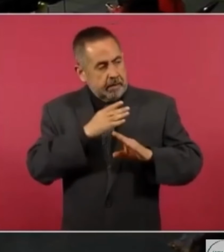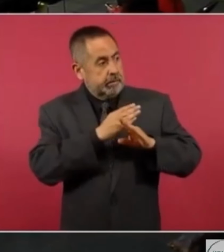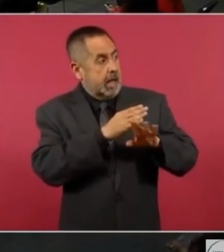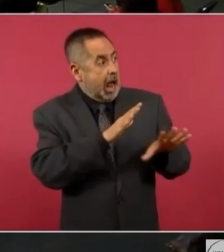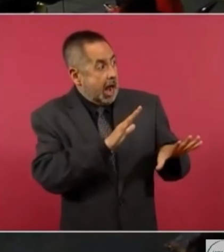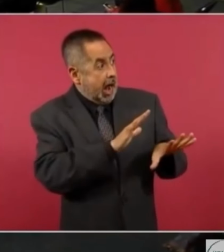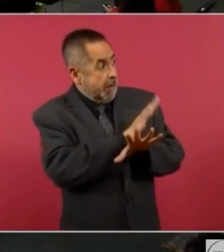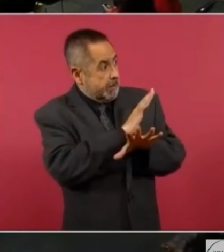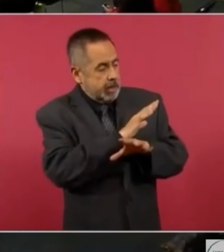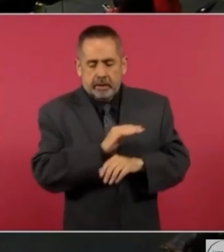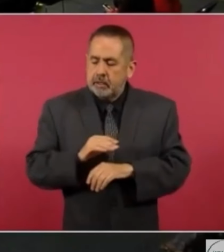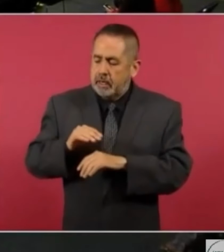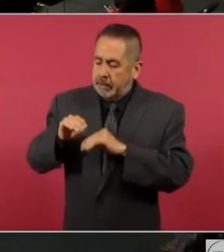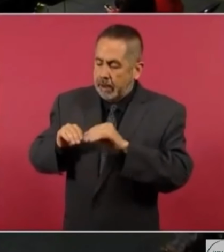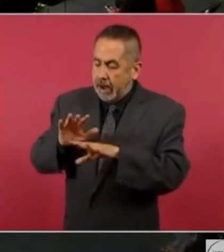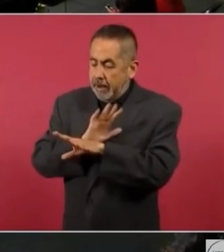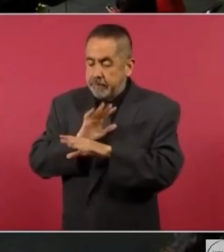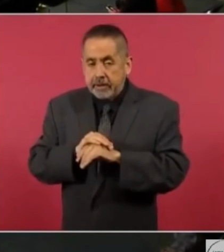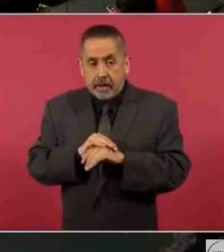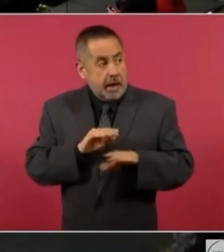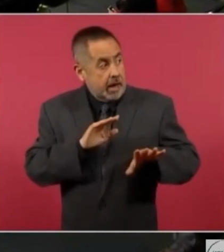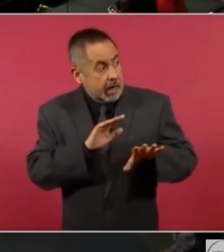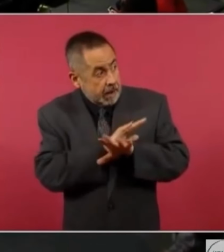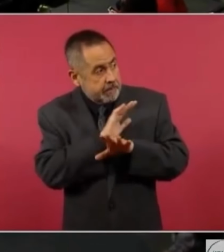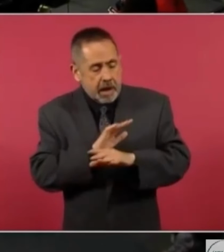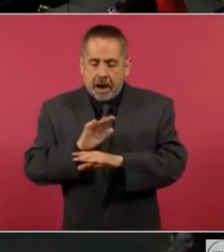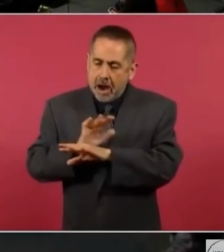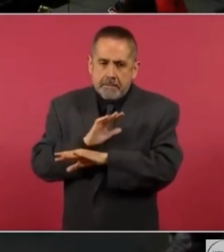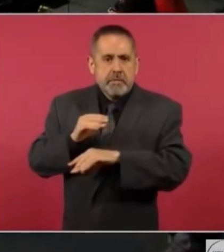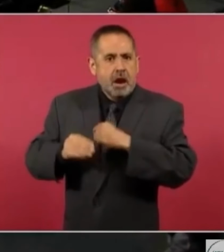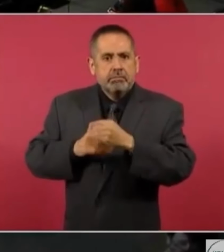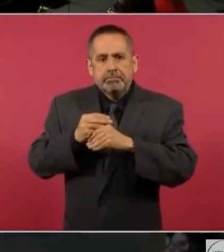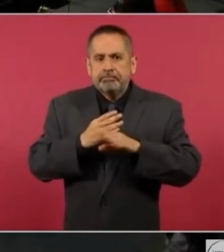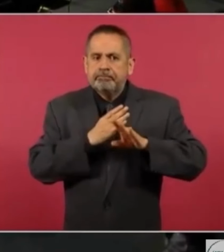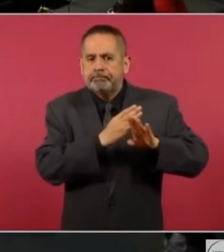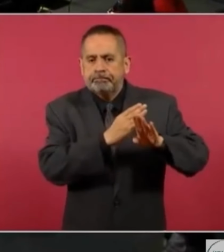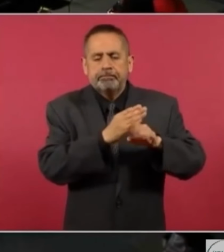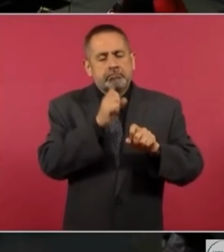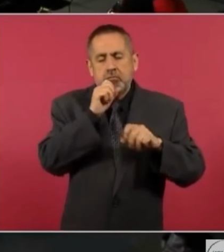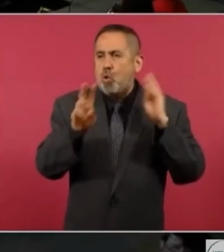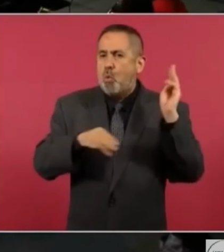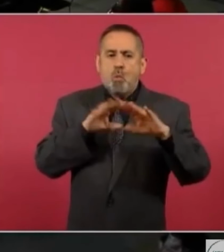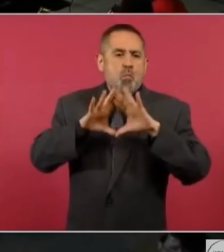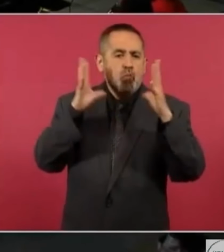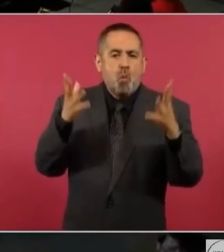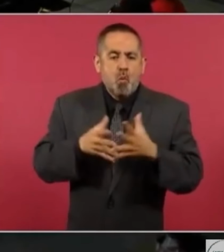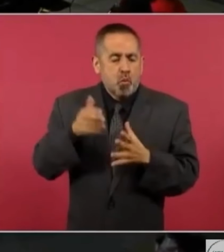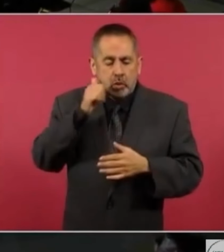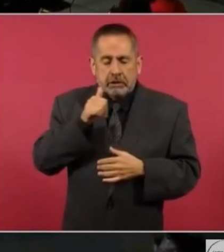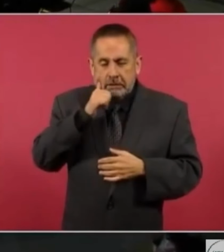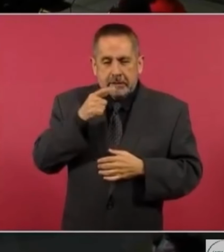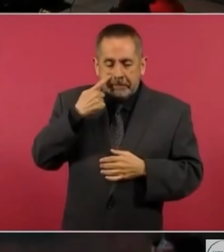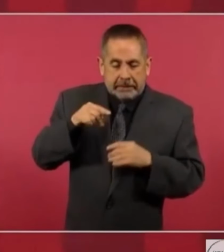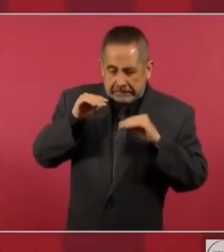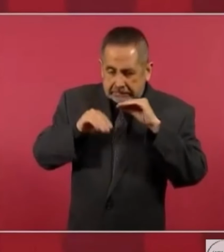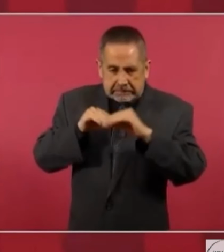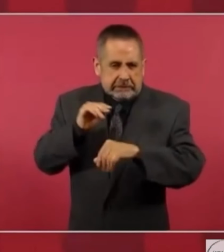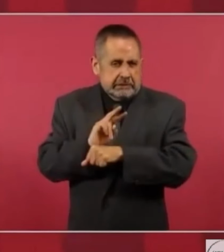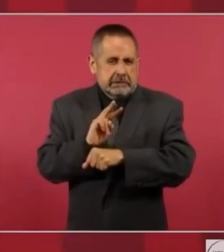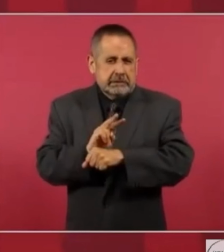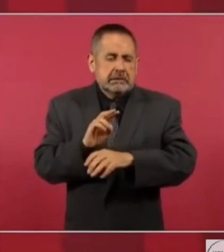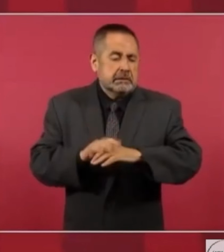muestras del virus en todos los países que colaboramos con el Sistema Global de Vigilancia de Virus Respiratorios. Estos